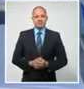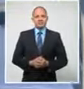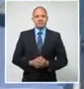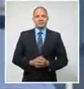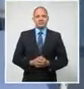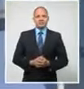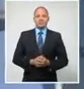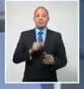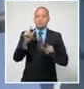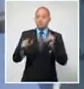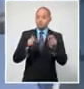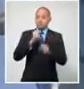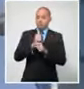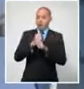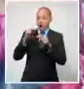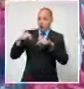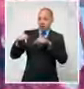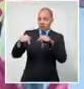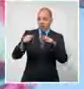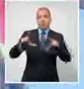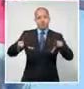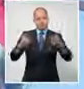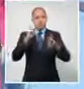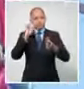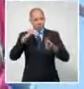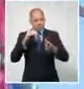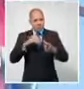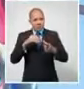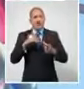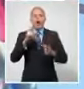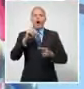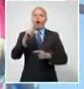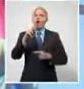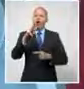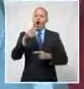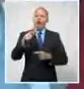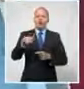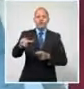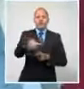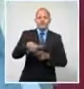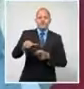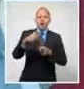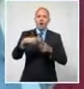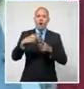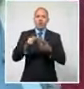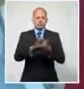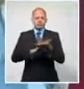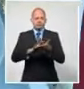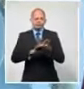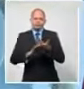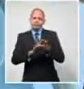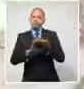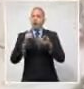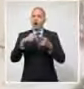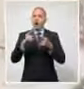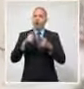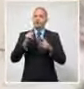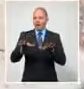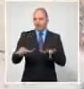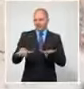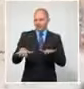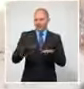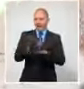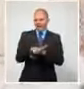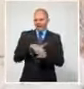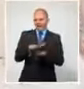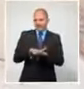del hogar cumplen en detalle las medidas de bioseguridad protocolizadas, como la desinfección de manos y pies de quienes acceden a cada una de